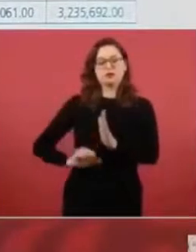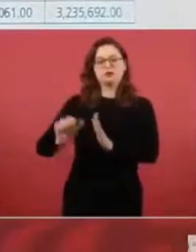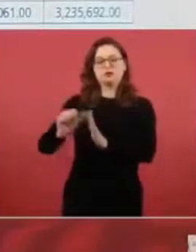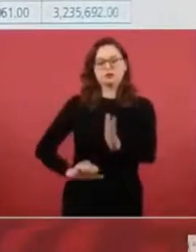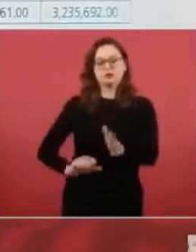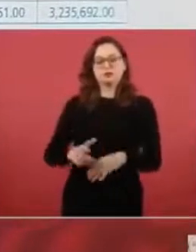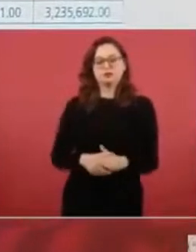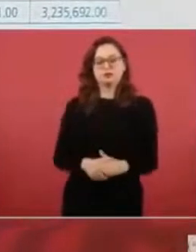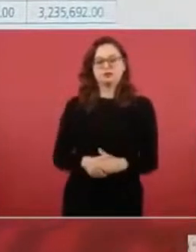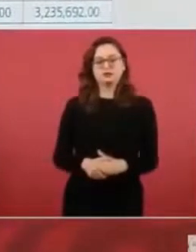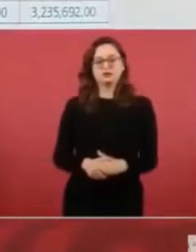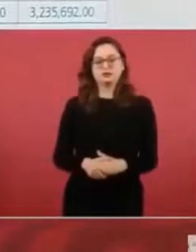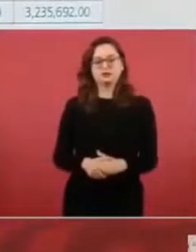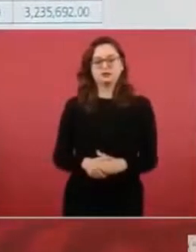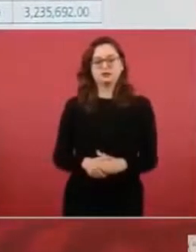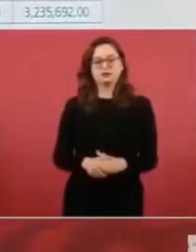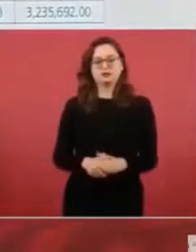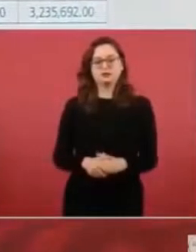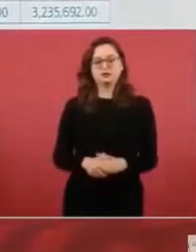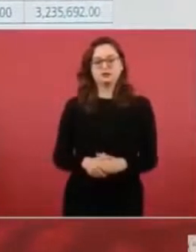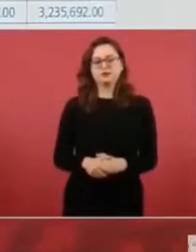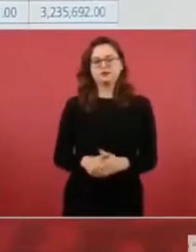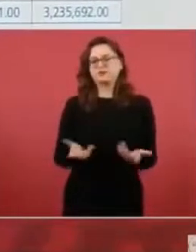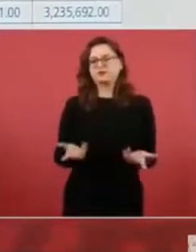esto significa como